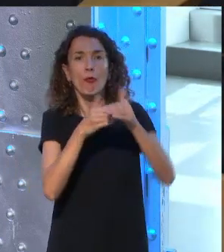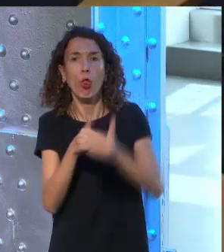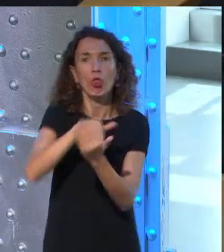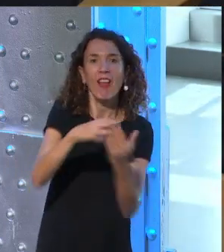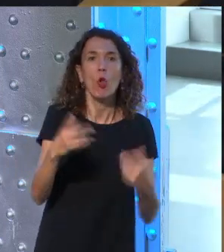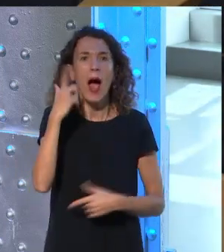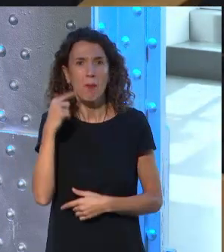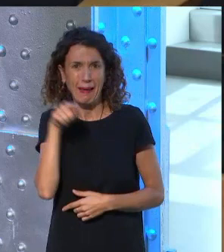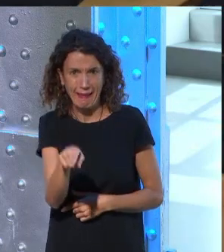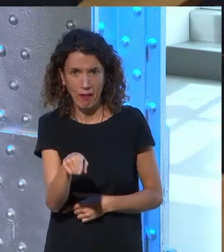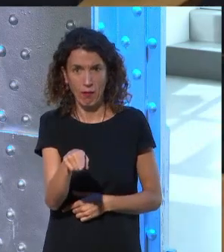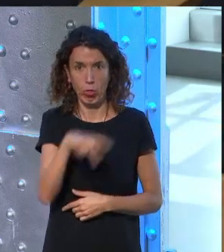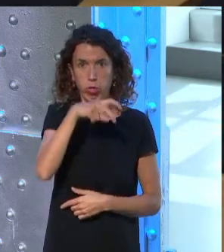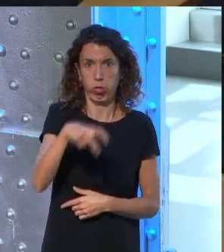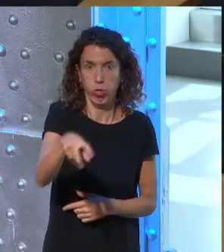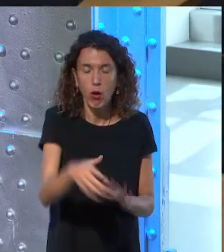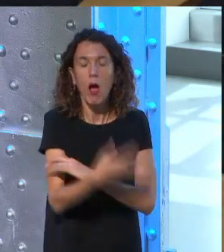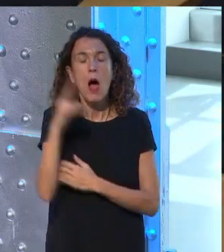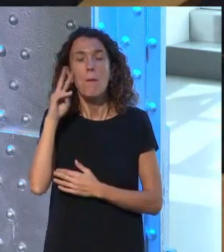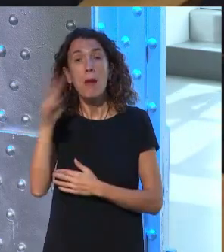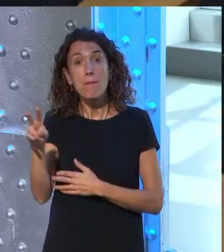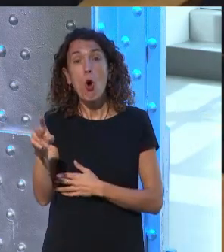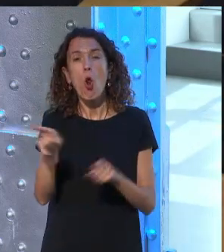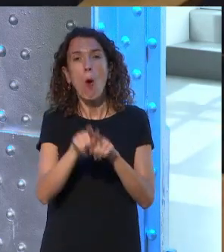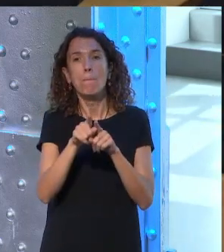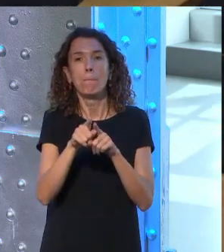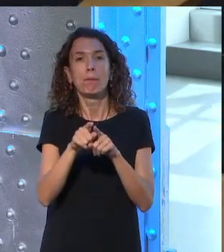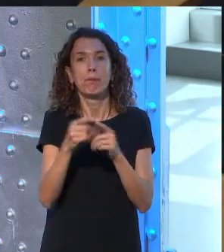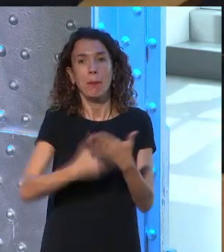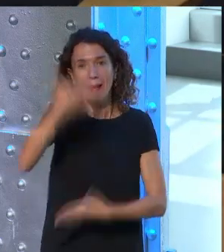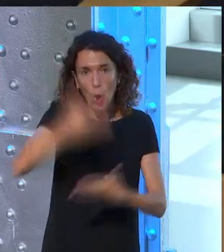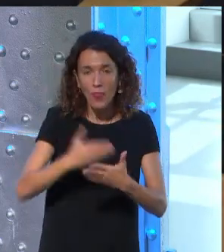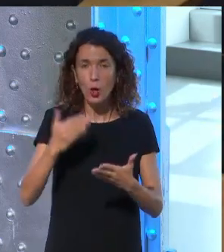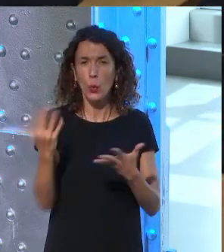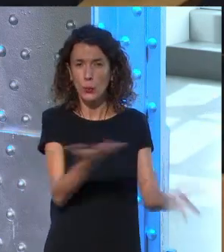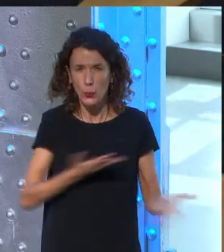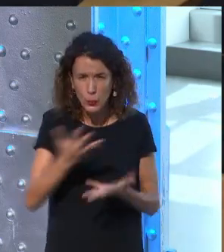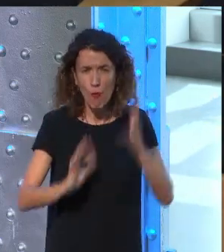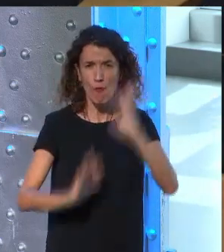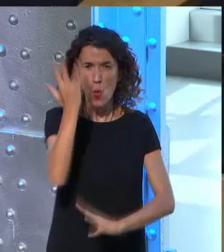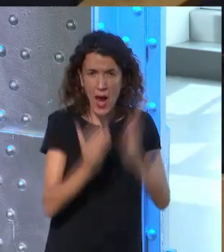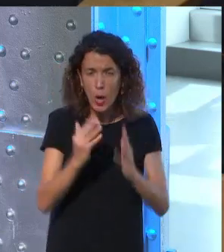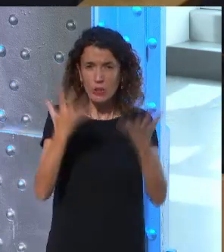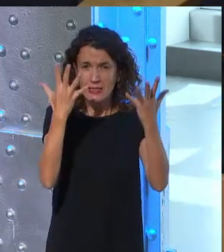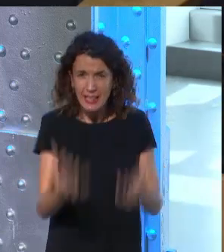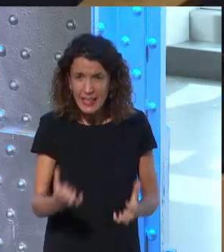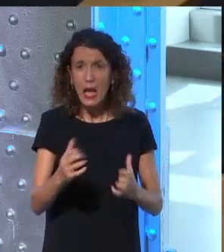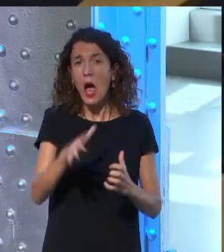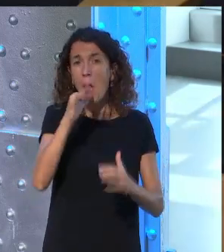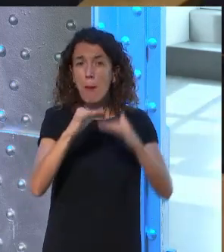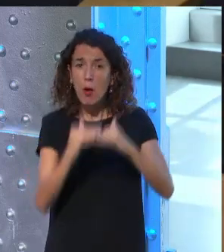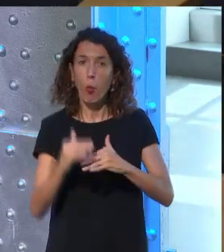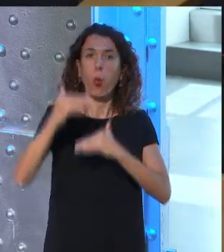Almería. Abrimos los periódicos y cuando no es un huracán, son fuegos, son sequías, es subida del nivel del mar. Eso